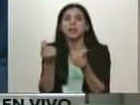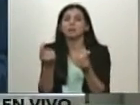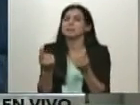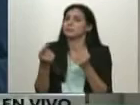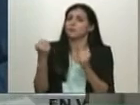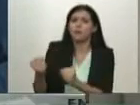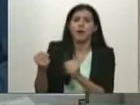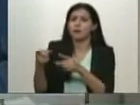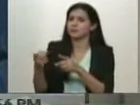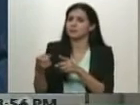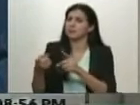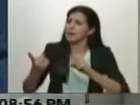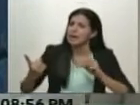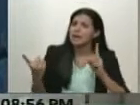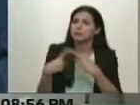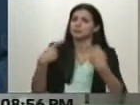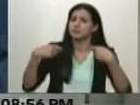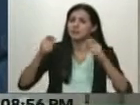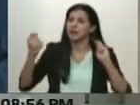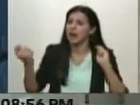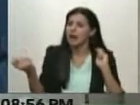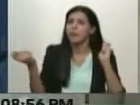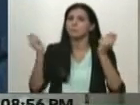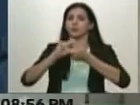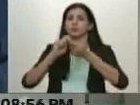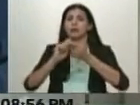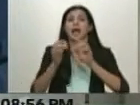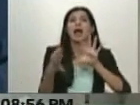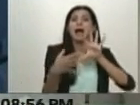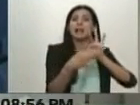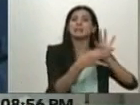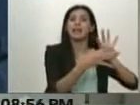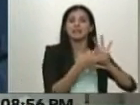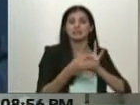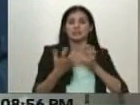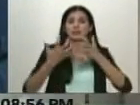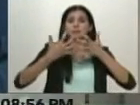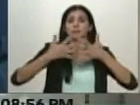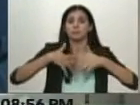nosotros impulsar una alianza productiva con los sectores privados.